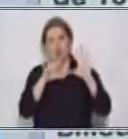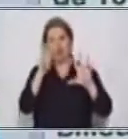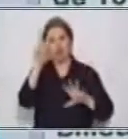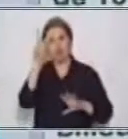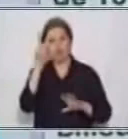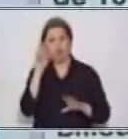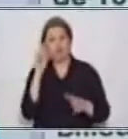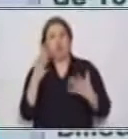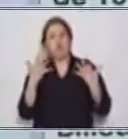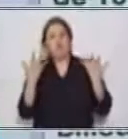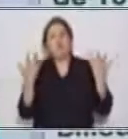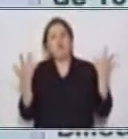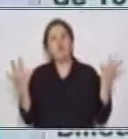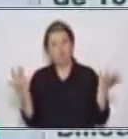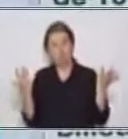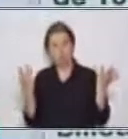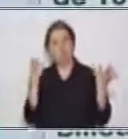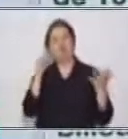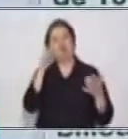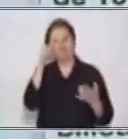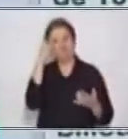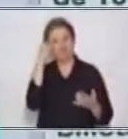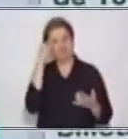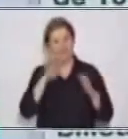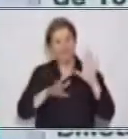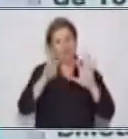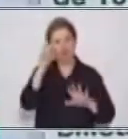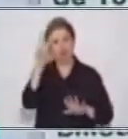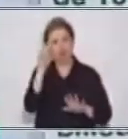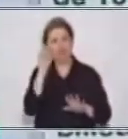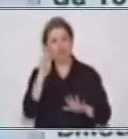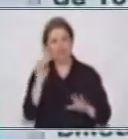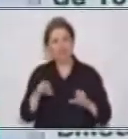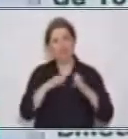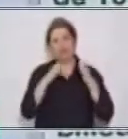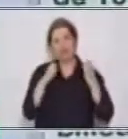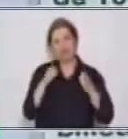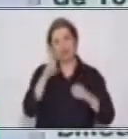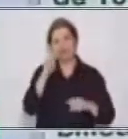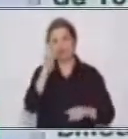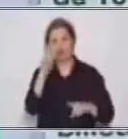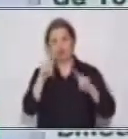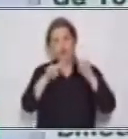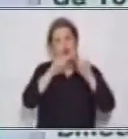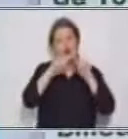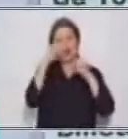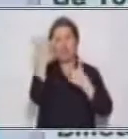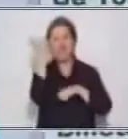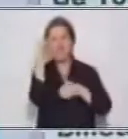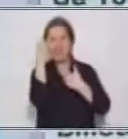12. Muy bien. Entonces son 2 por 15,